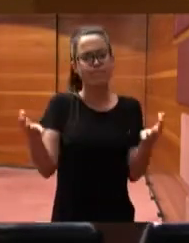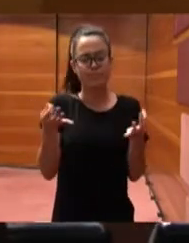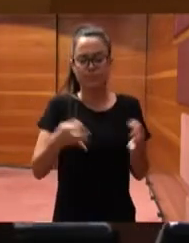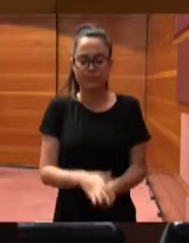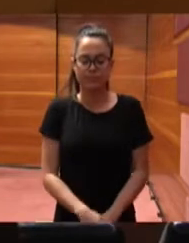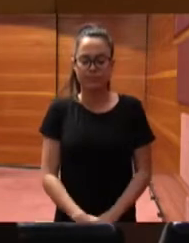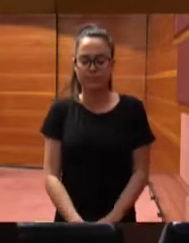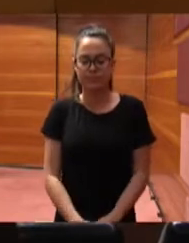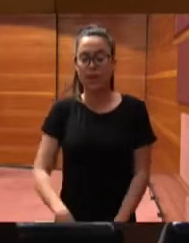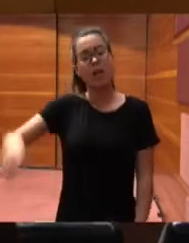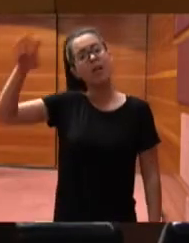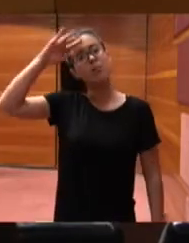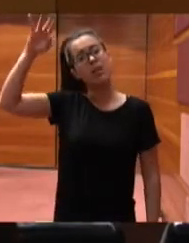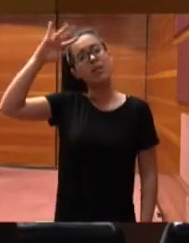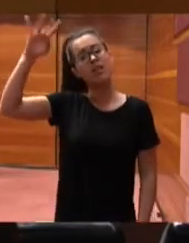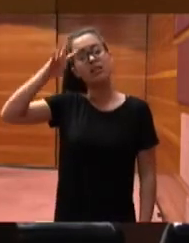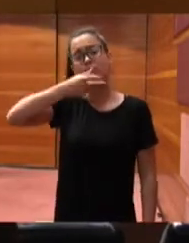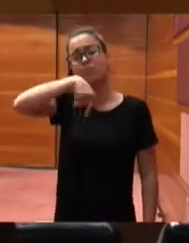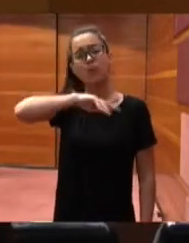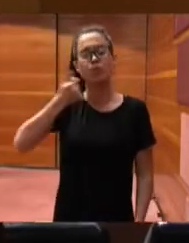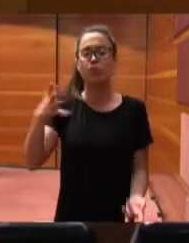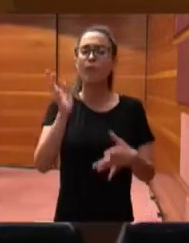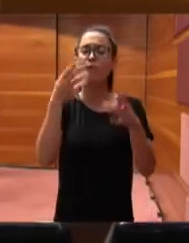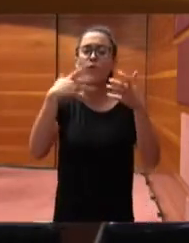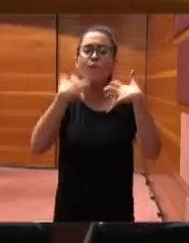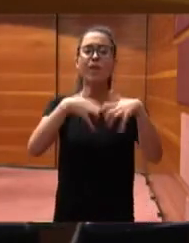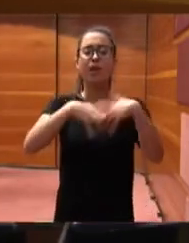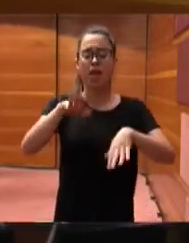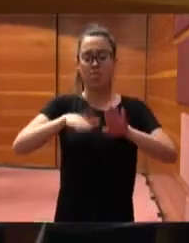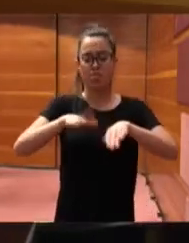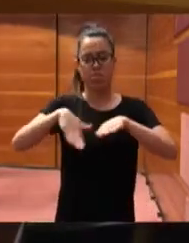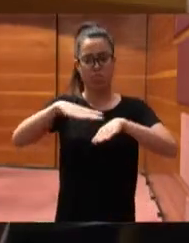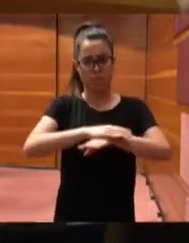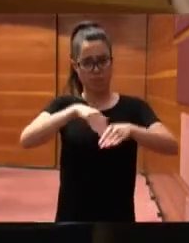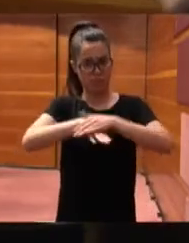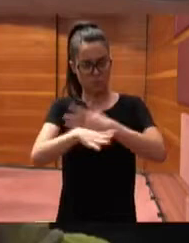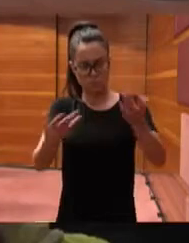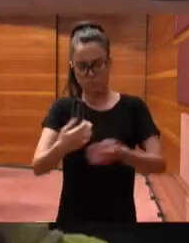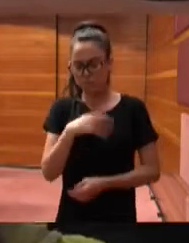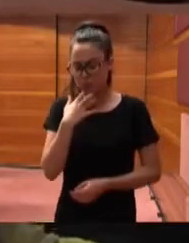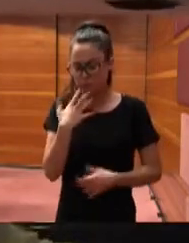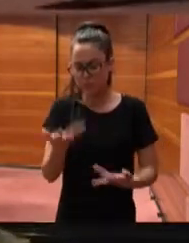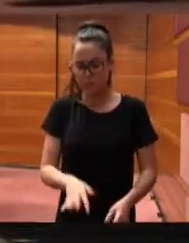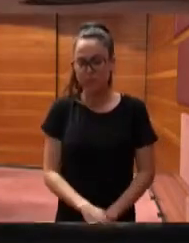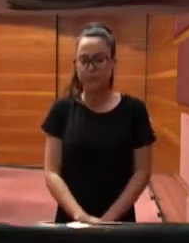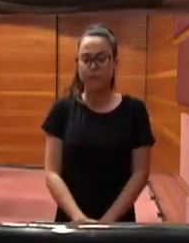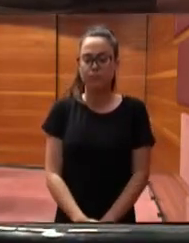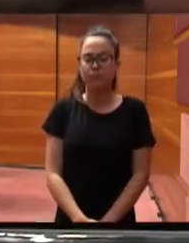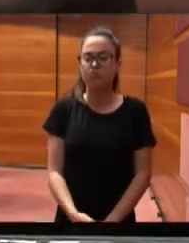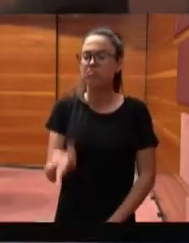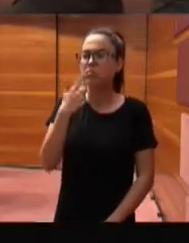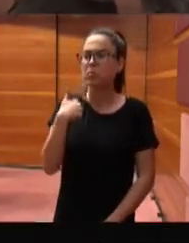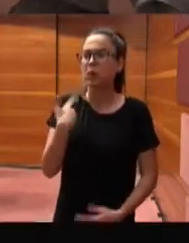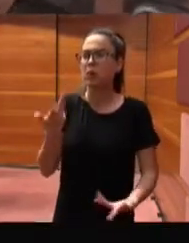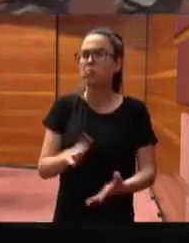ver. Imaginemos que yo lo que tengo es una fábrica de zapatos, por ejemplo, ¿no? Si tú me dices, bueno, ¿yo qué tengo que